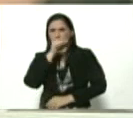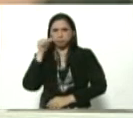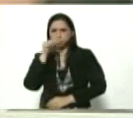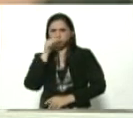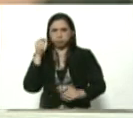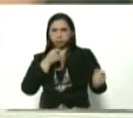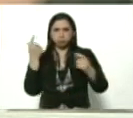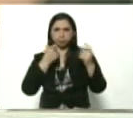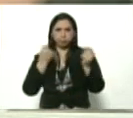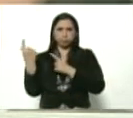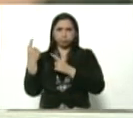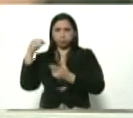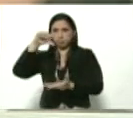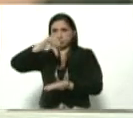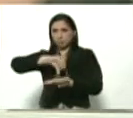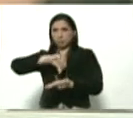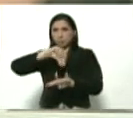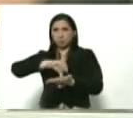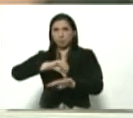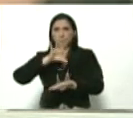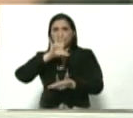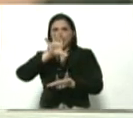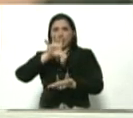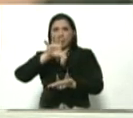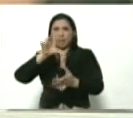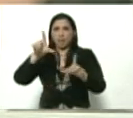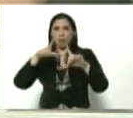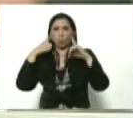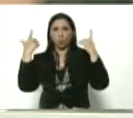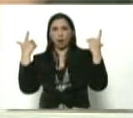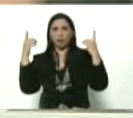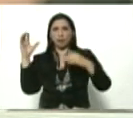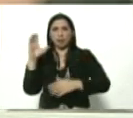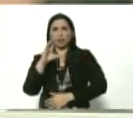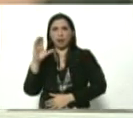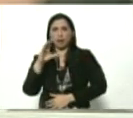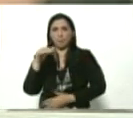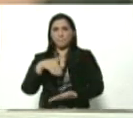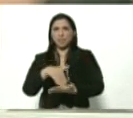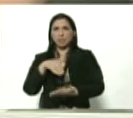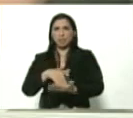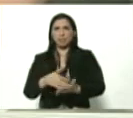narcotraficante, en la región central del país, La Guaira, Caracas, Miranda,